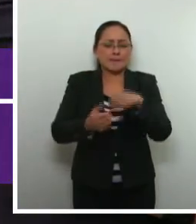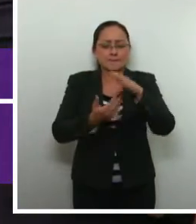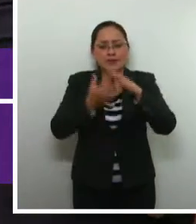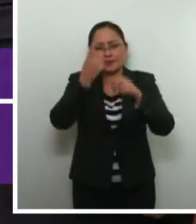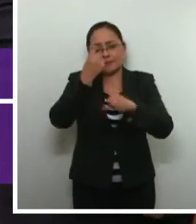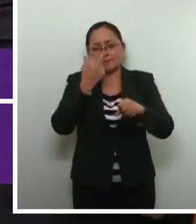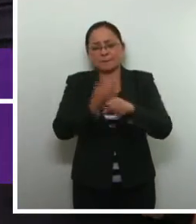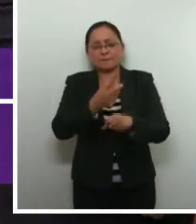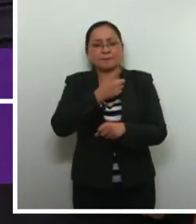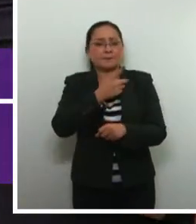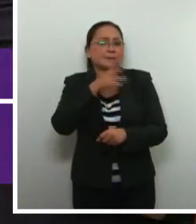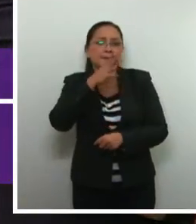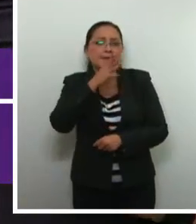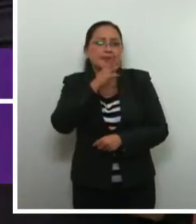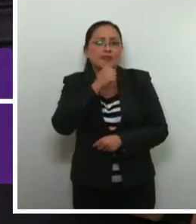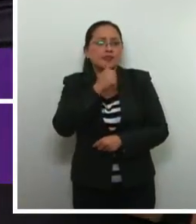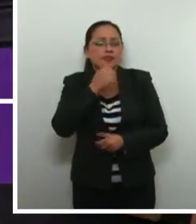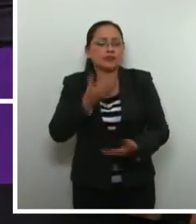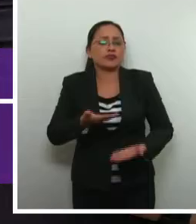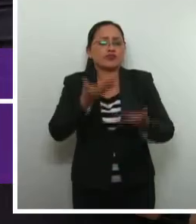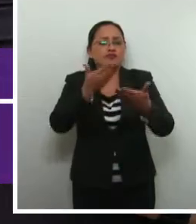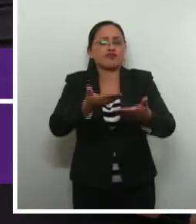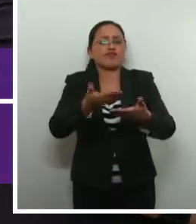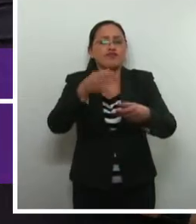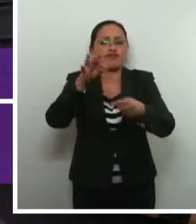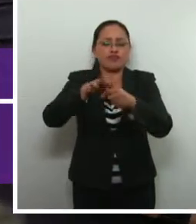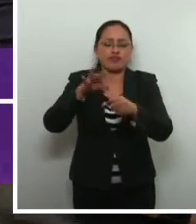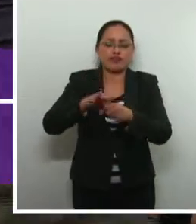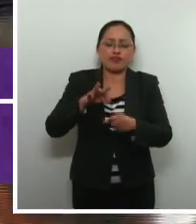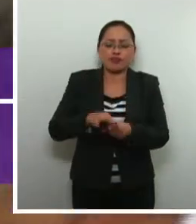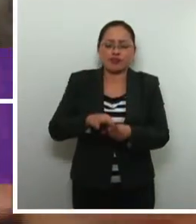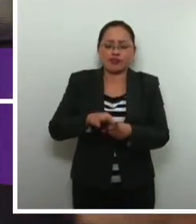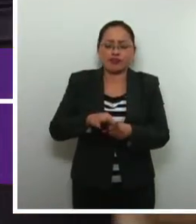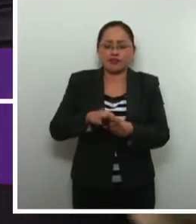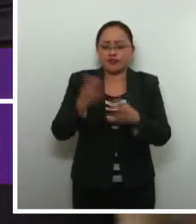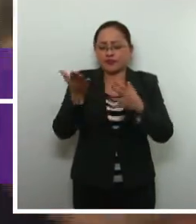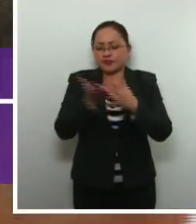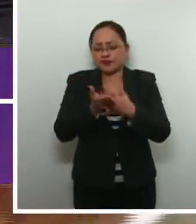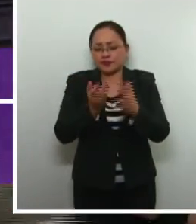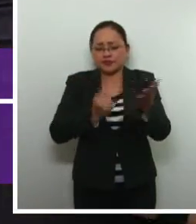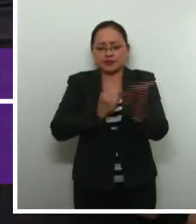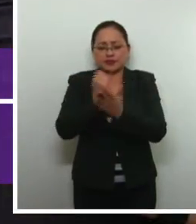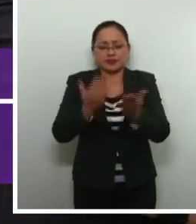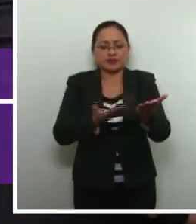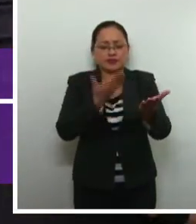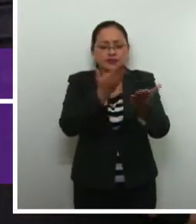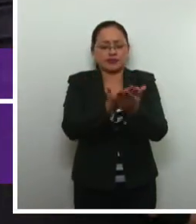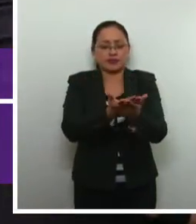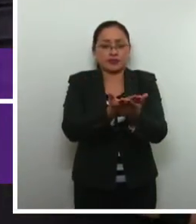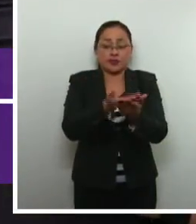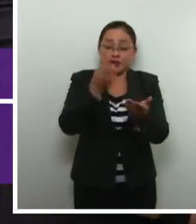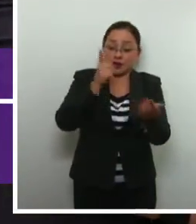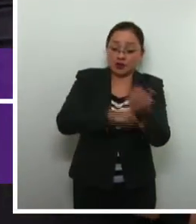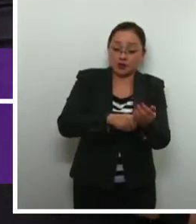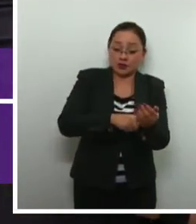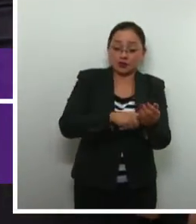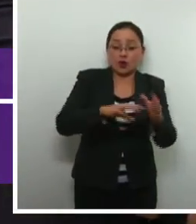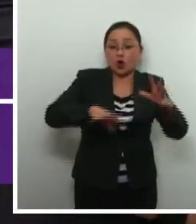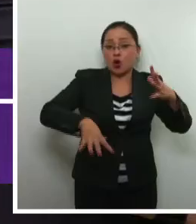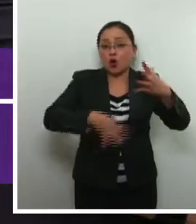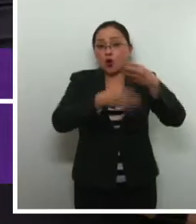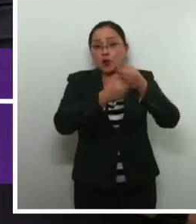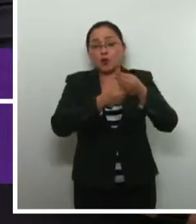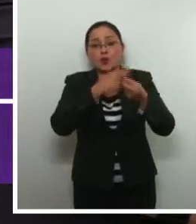directiva no puede someter a votación una parte del dictamen, esté en el dictamen o esté en la mega